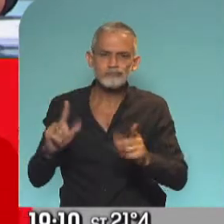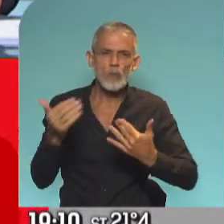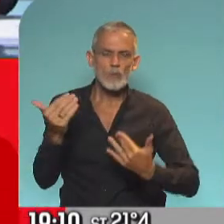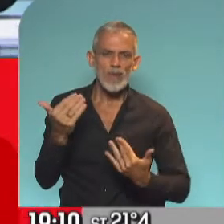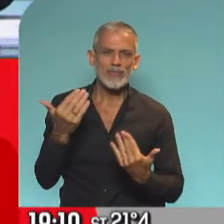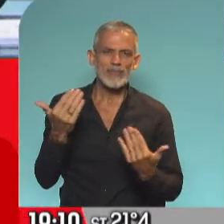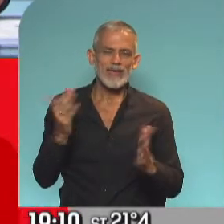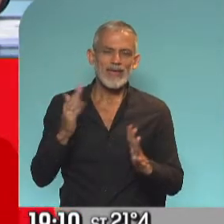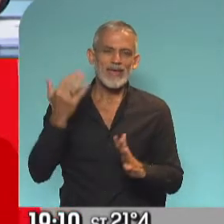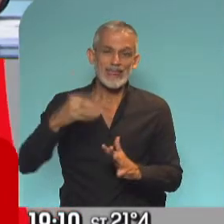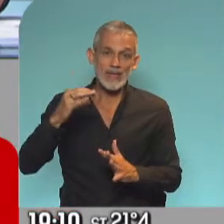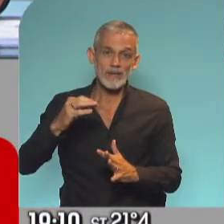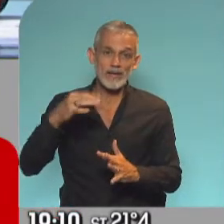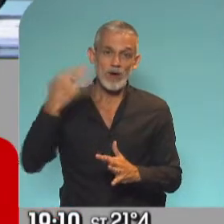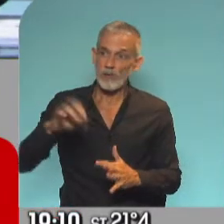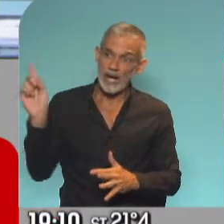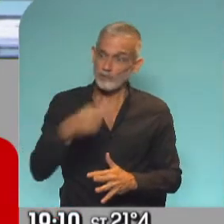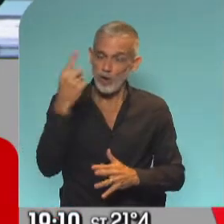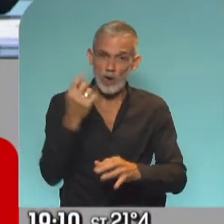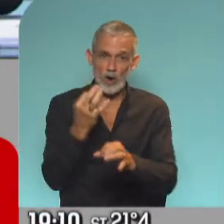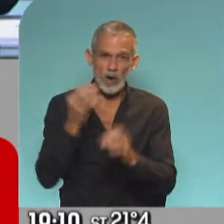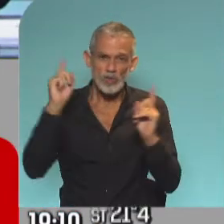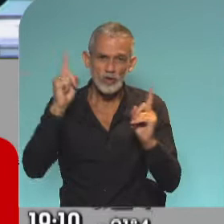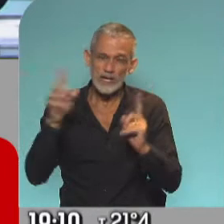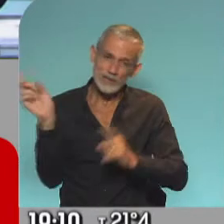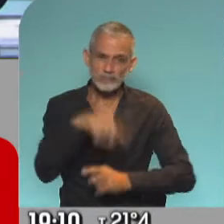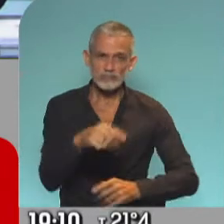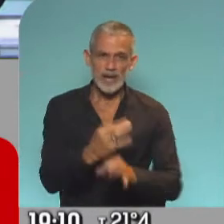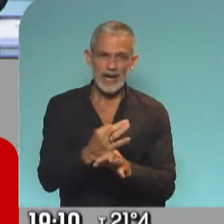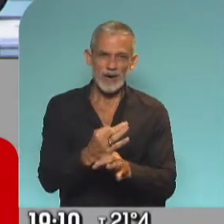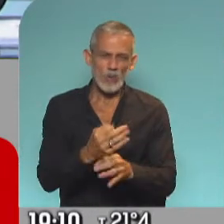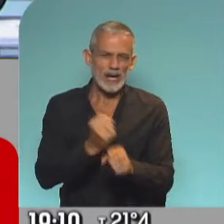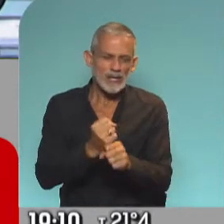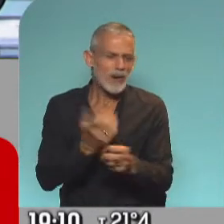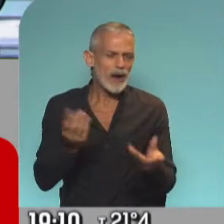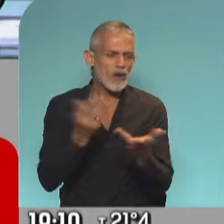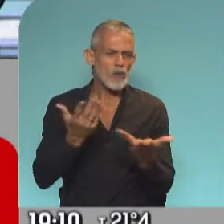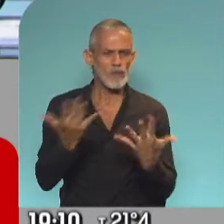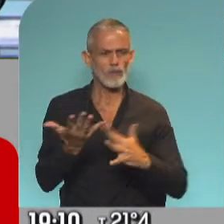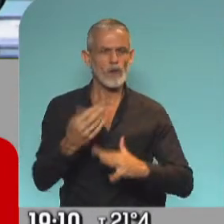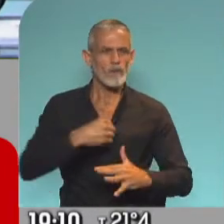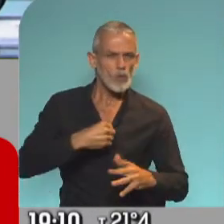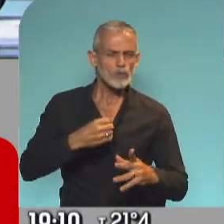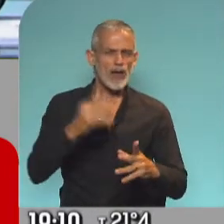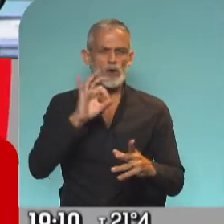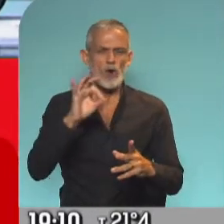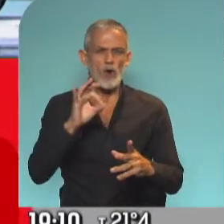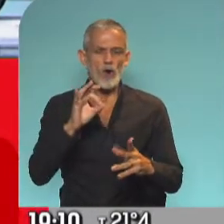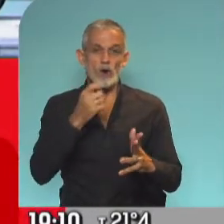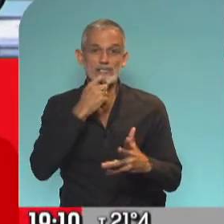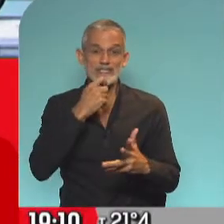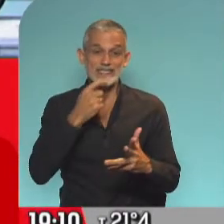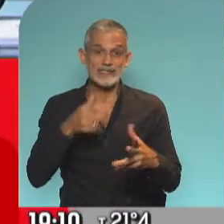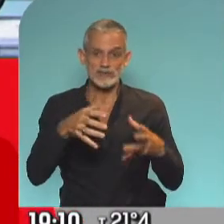estar obligada a decirles a los docentes, bueno, tienen que volver a las aulas? Digo, ¿puede ser algo voluntario o en caso de que